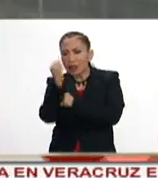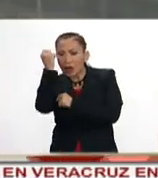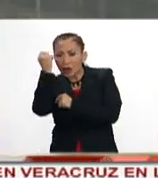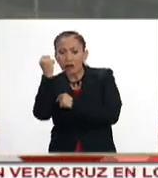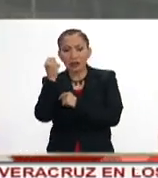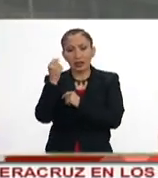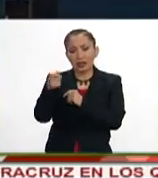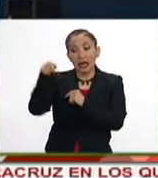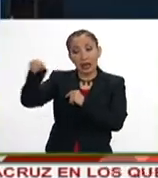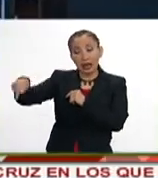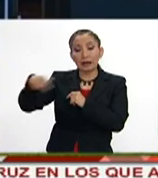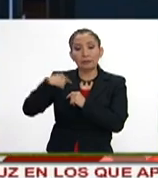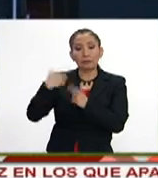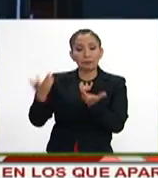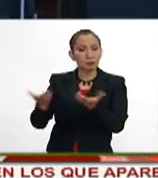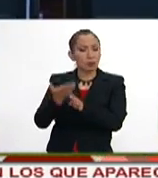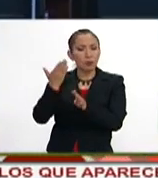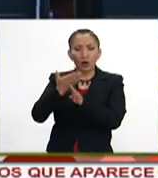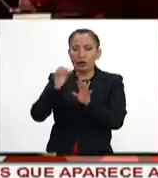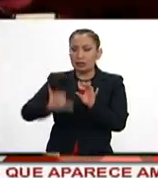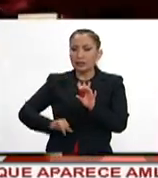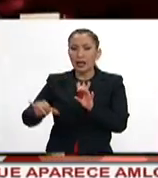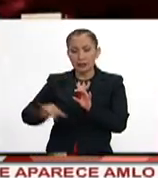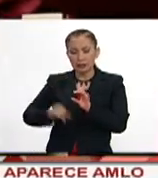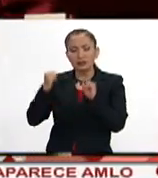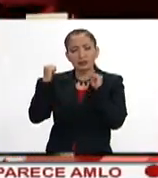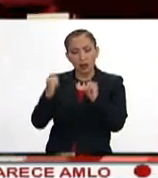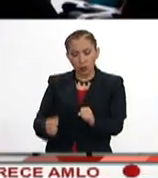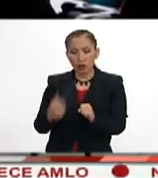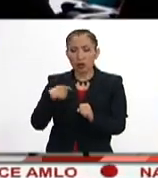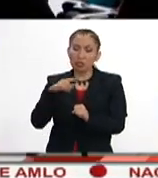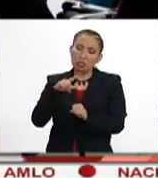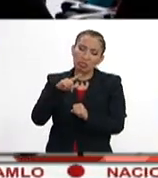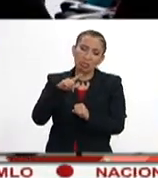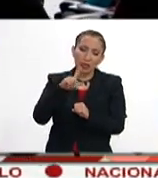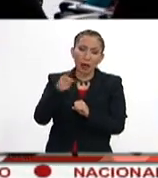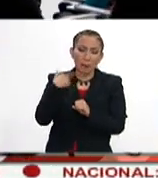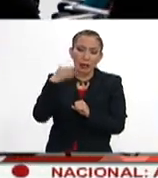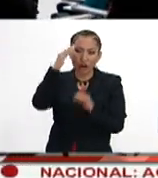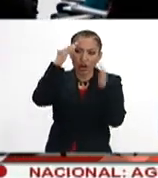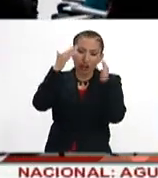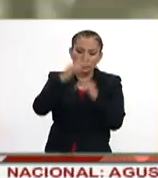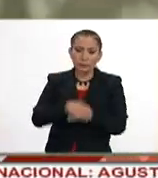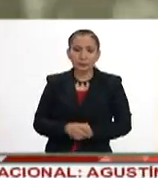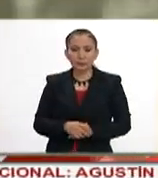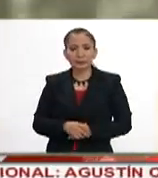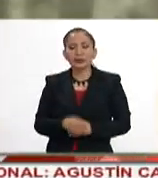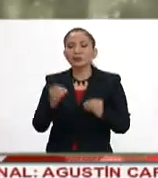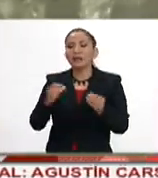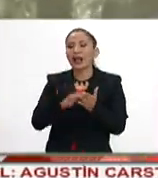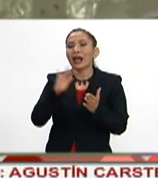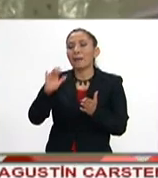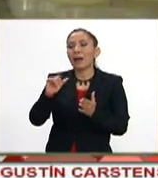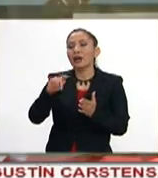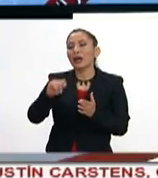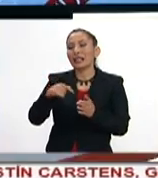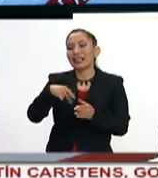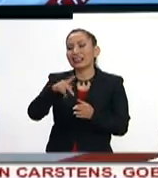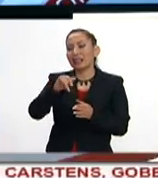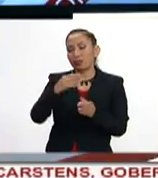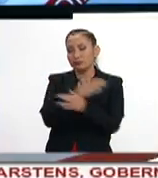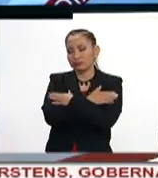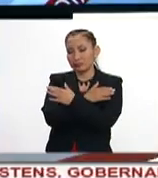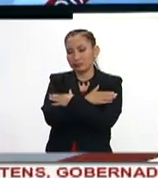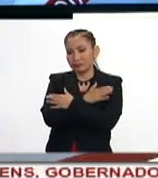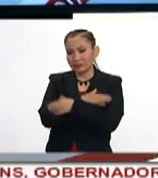y pues ahí se presentaron proyectos muy interesantes que seguramente de pronto todo el mundo conocerá. Muy bien, don Manuel Quintero, muchas gracias, un